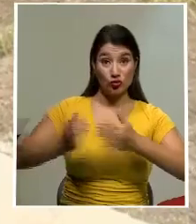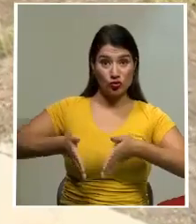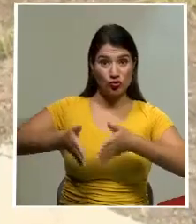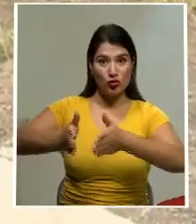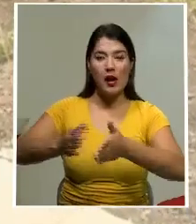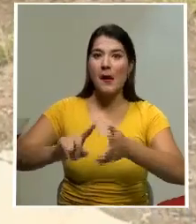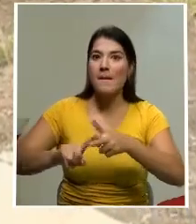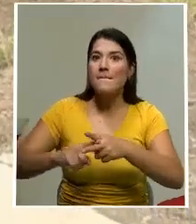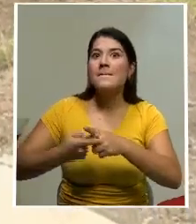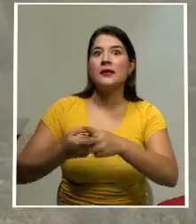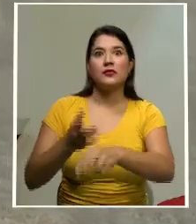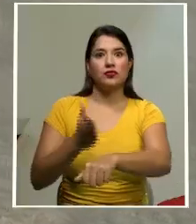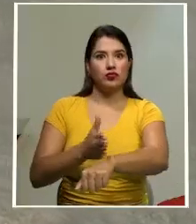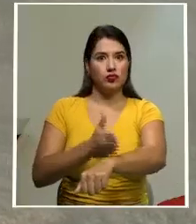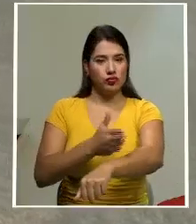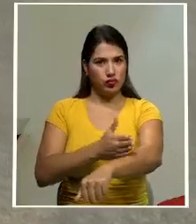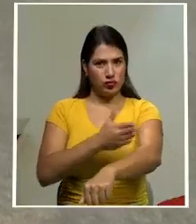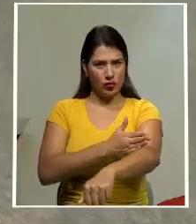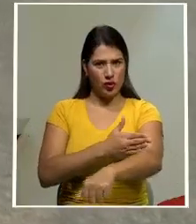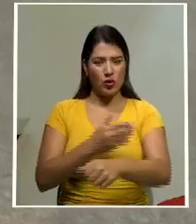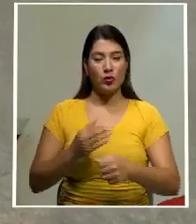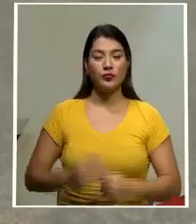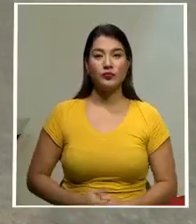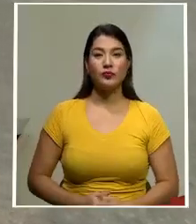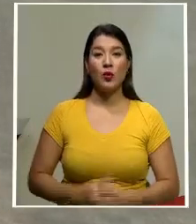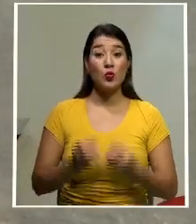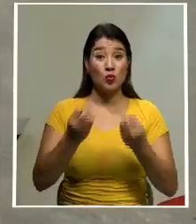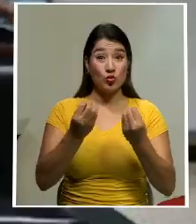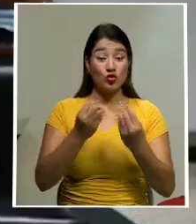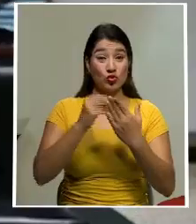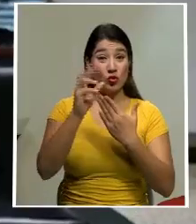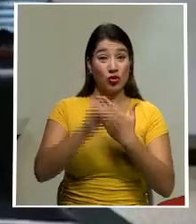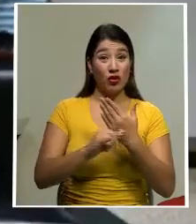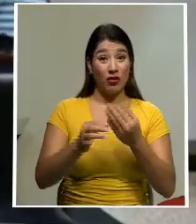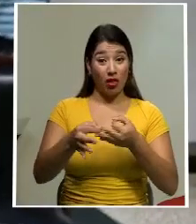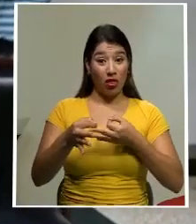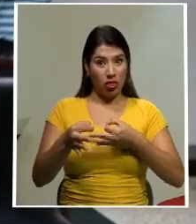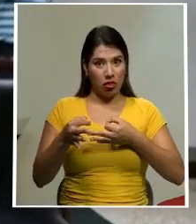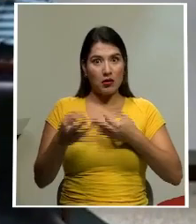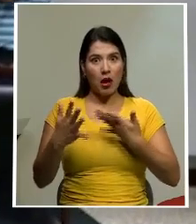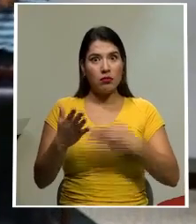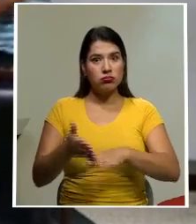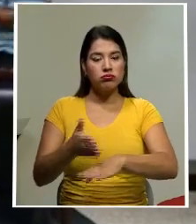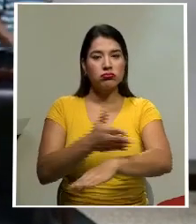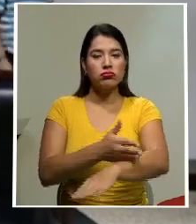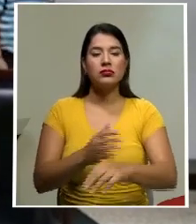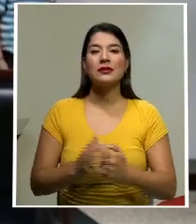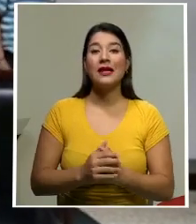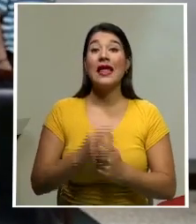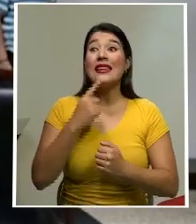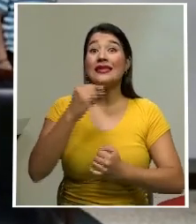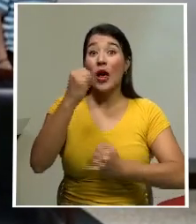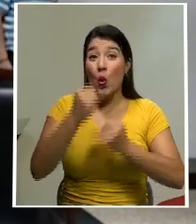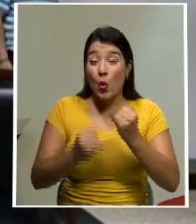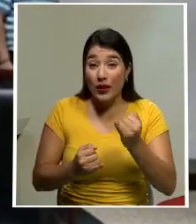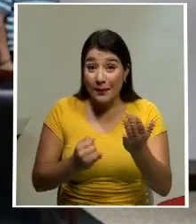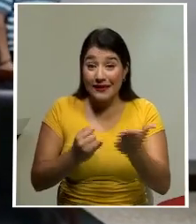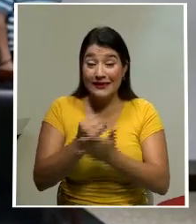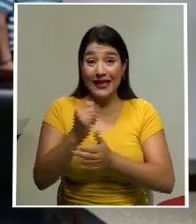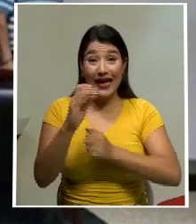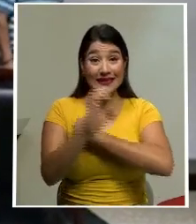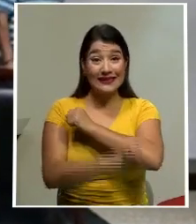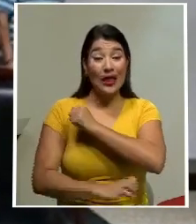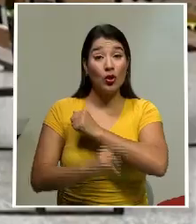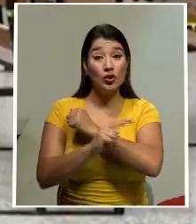el rezago y comenzar a tener niveles aceptables. Y es que según el último estudio del Estado de la Nación, el desarrollo